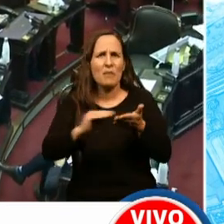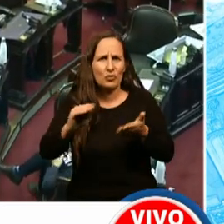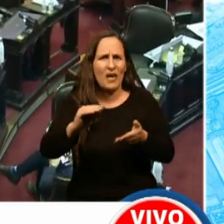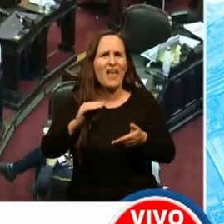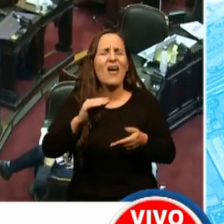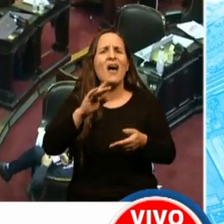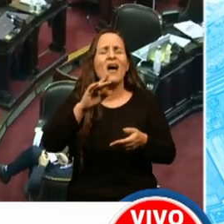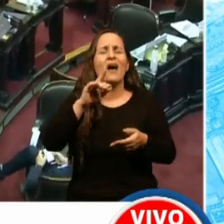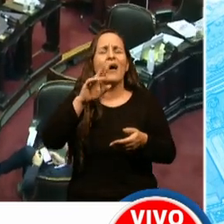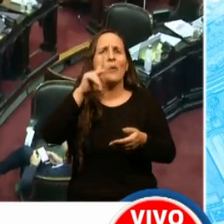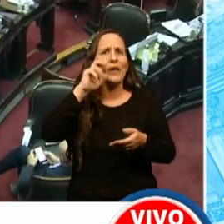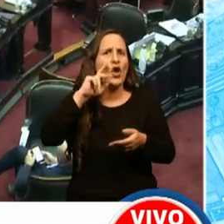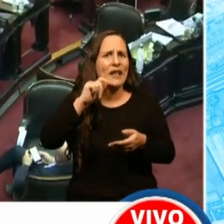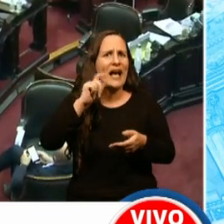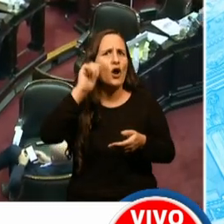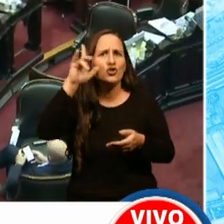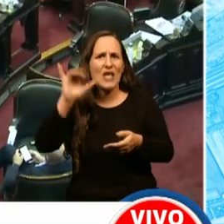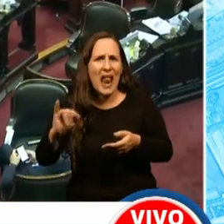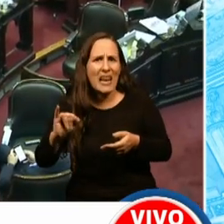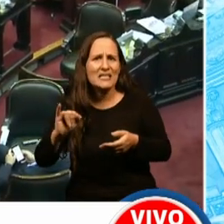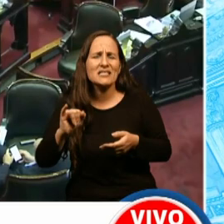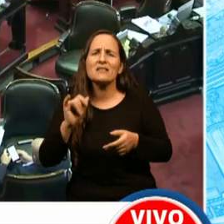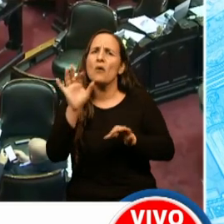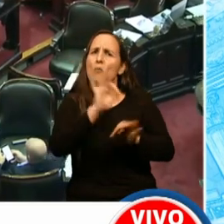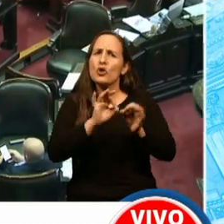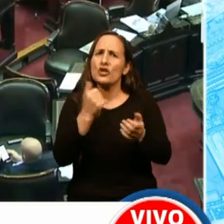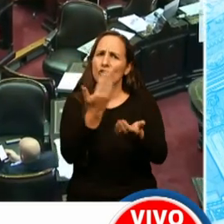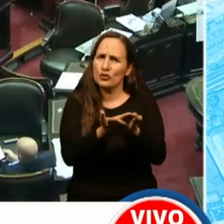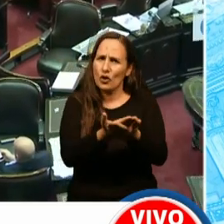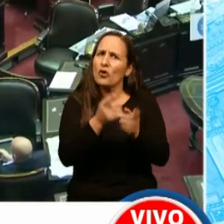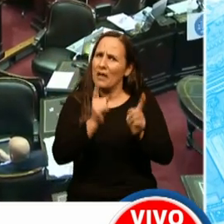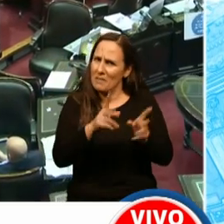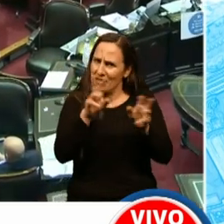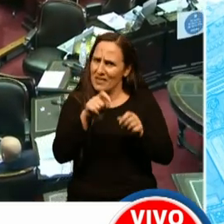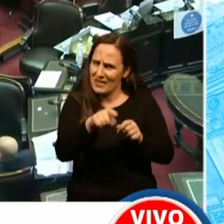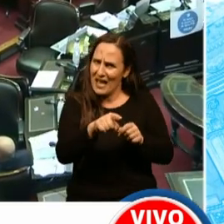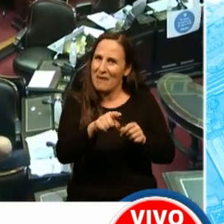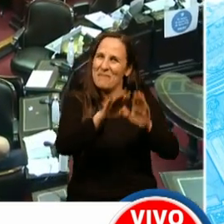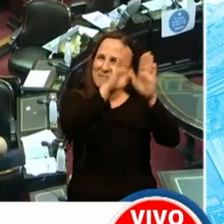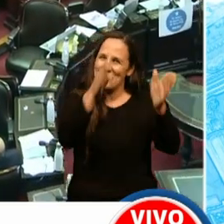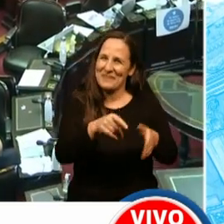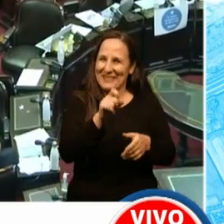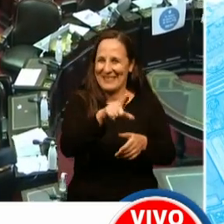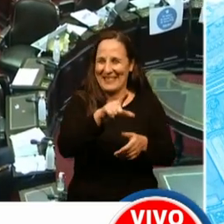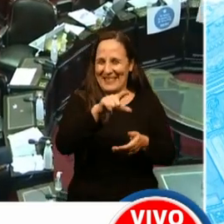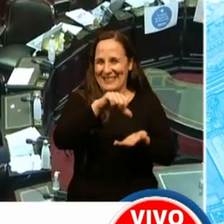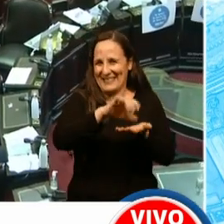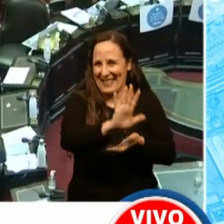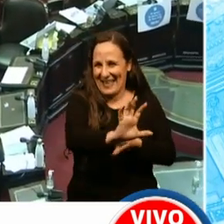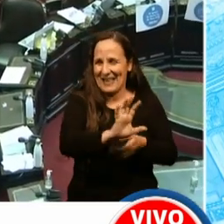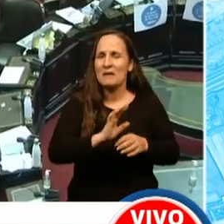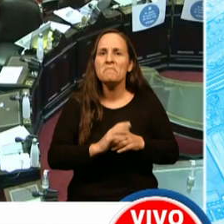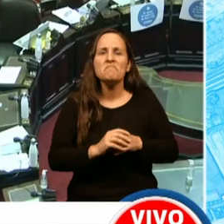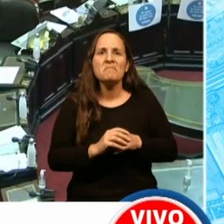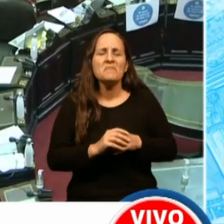gonzález presentó un proyecto y también de cupo laboral trans en el consejo del en ese momento y